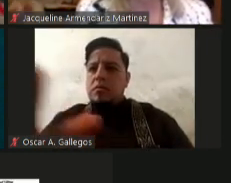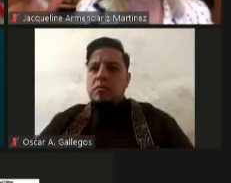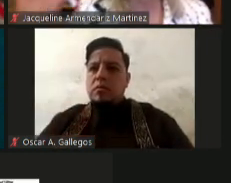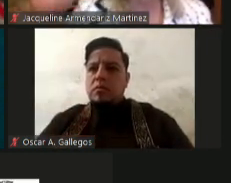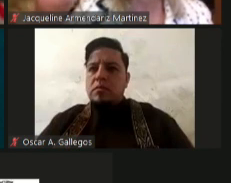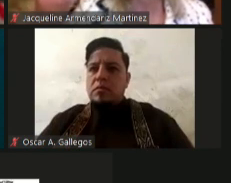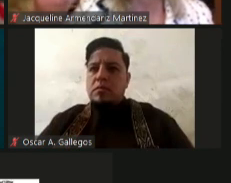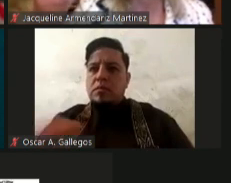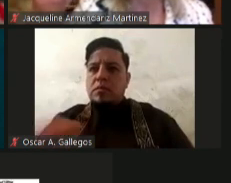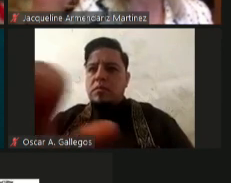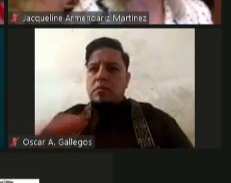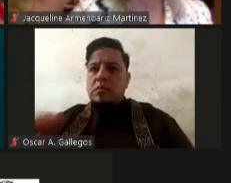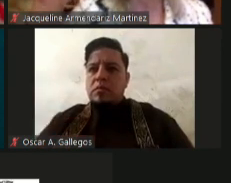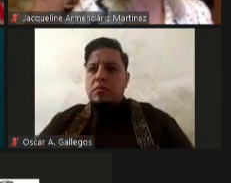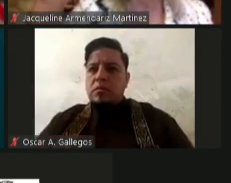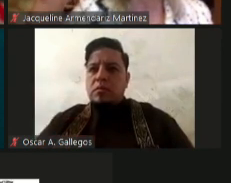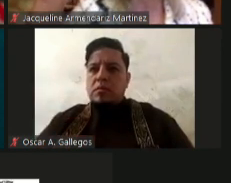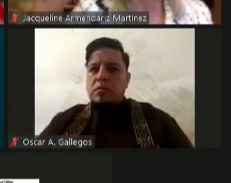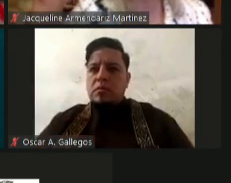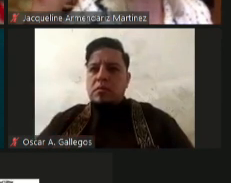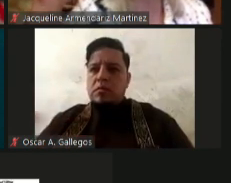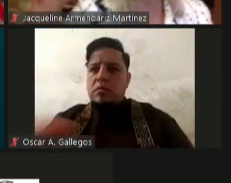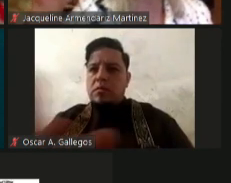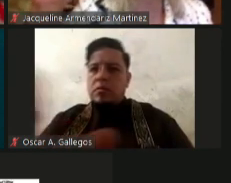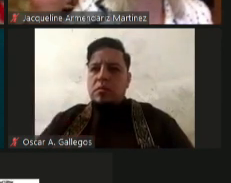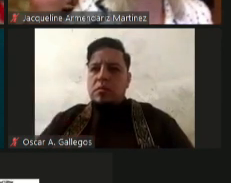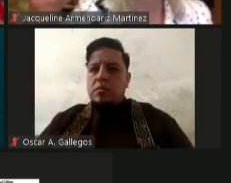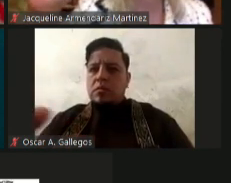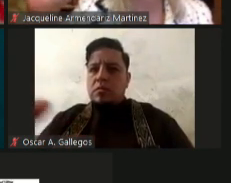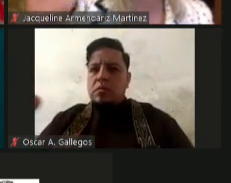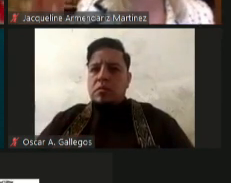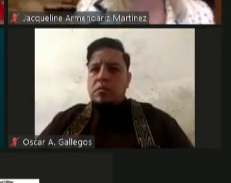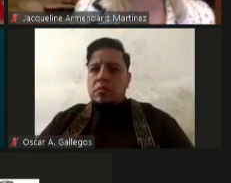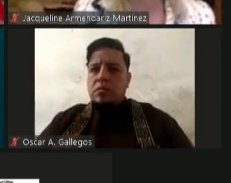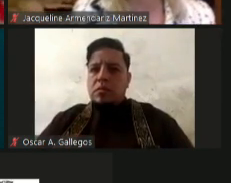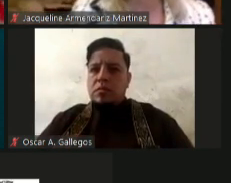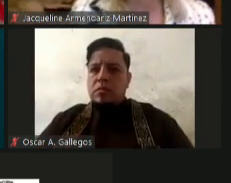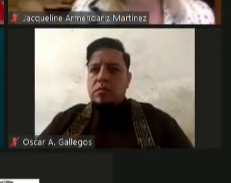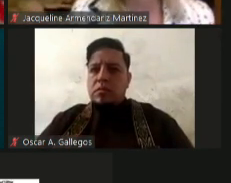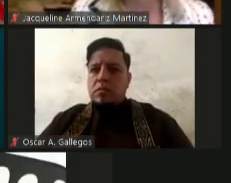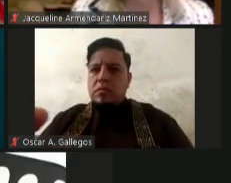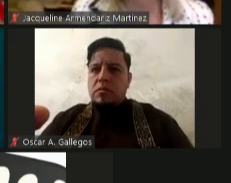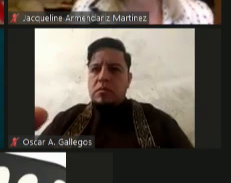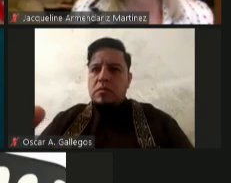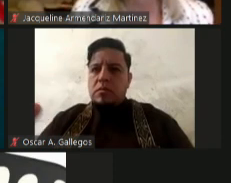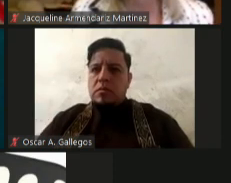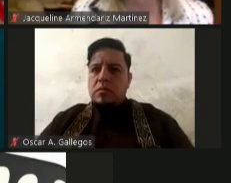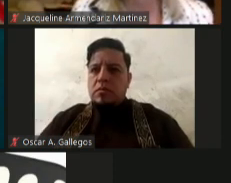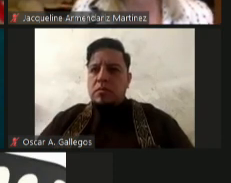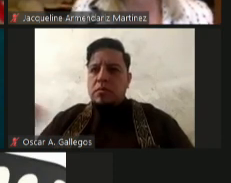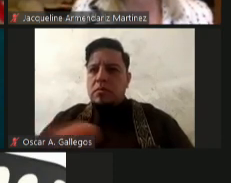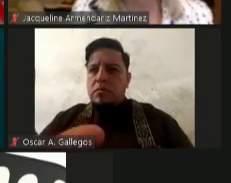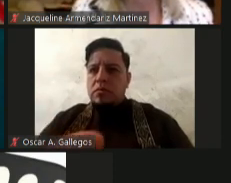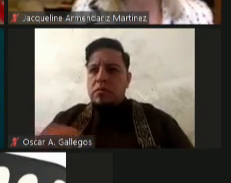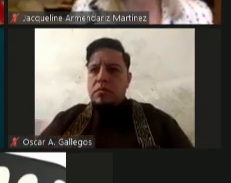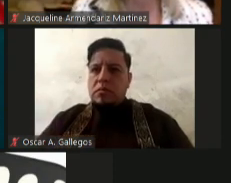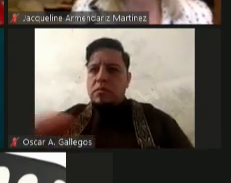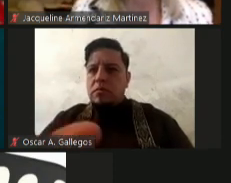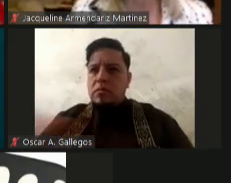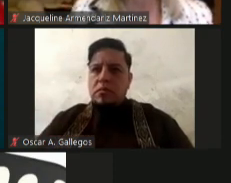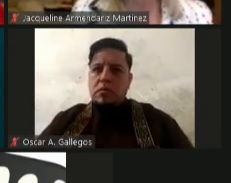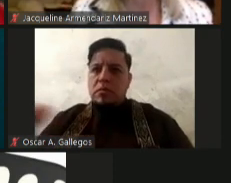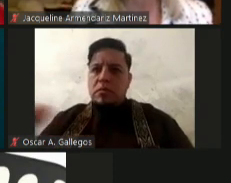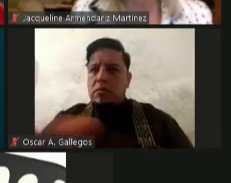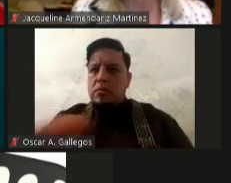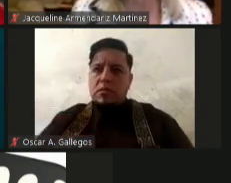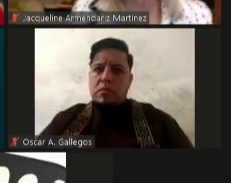sobrecargar las redes eléctricas, ¿no? Creo que es importante, hay que concientizar porque las cosas síndica, no se van a resolver